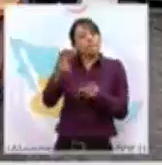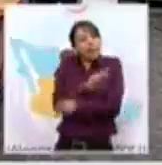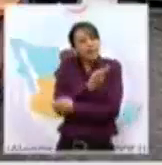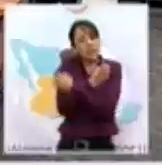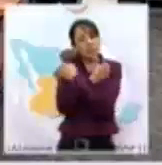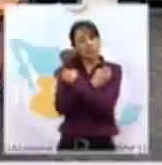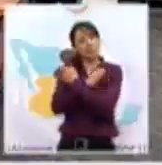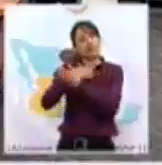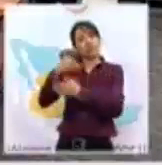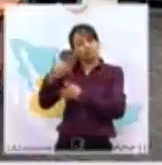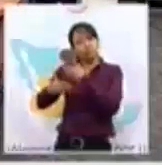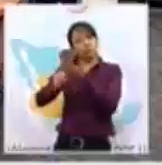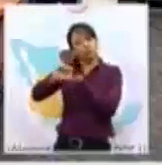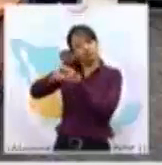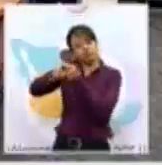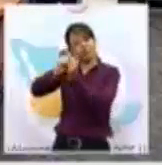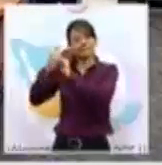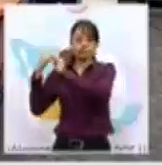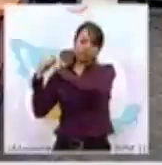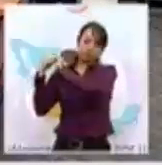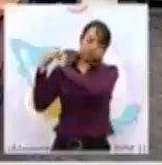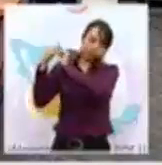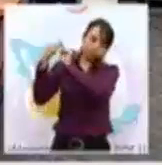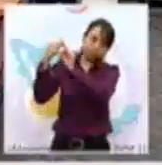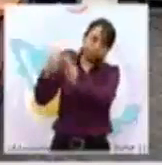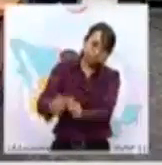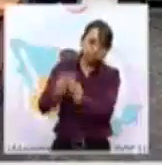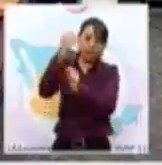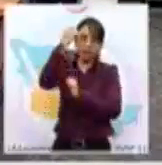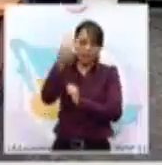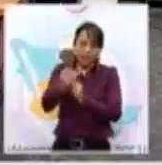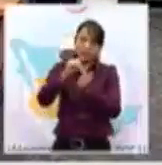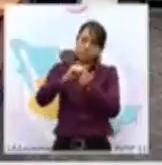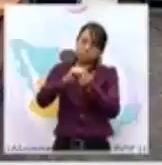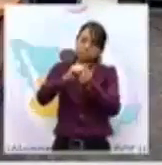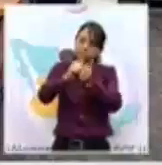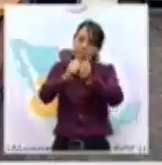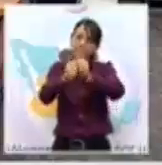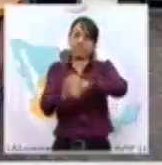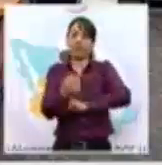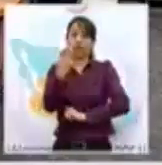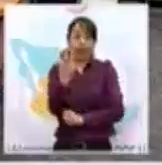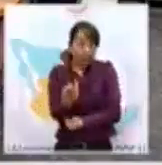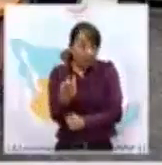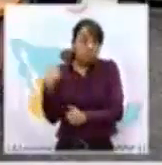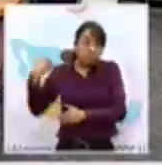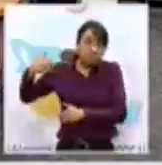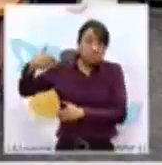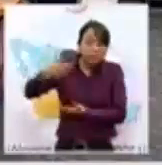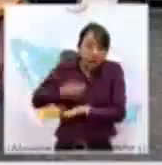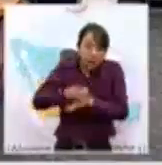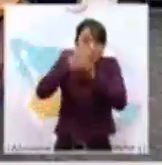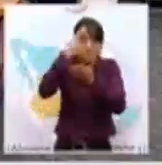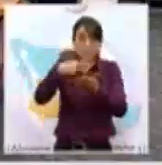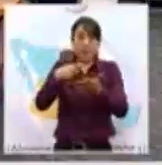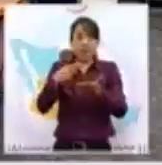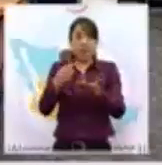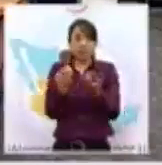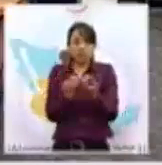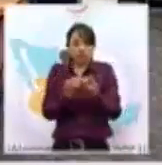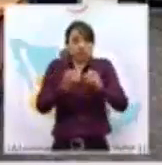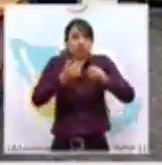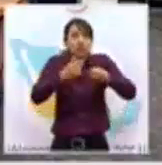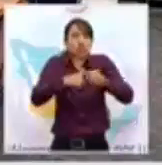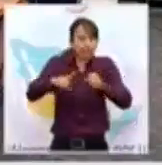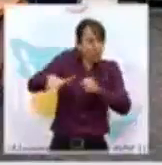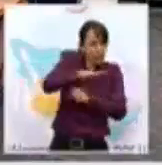este instrumento que fue en algún momento instrumento fundamental de movilidad social. Y si esto lo vemos, ocurrió efectivamente,